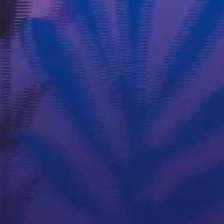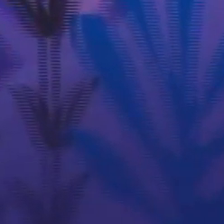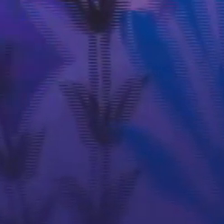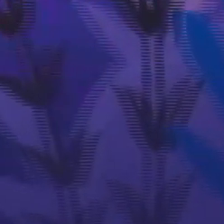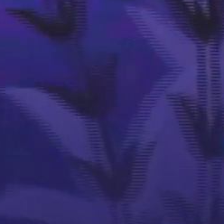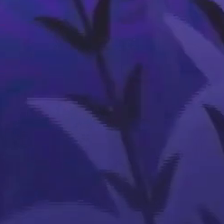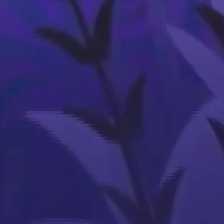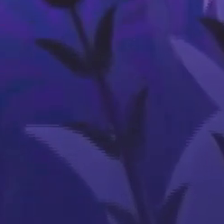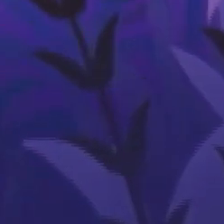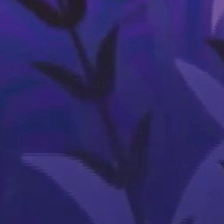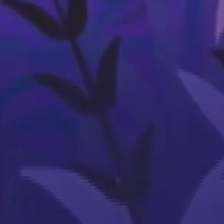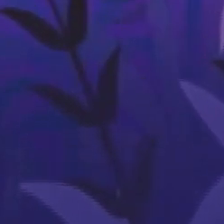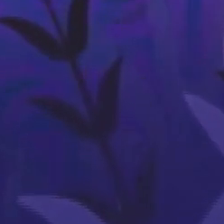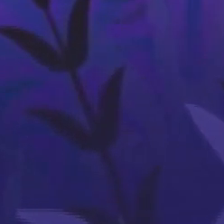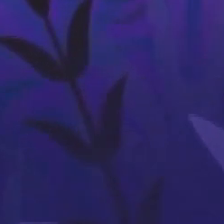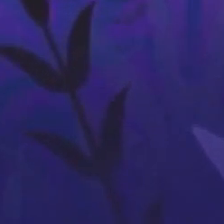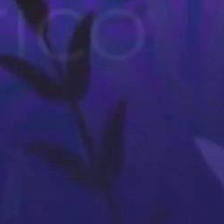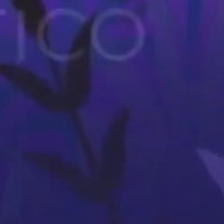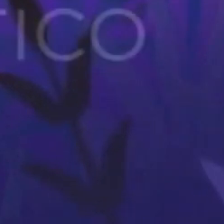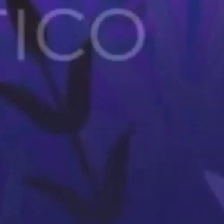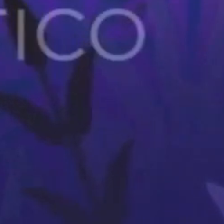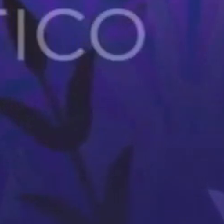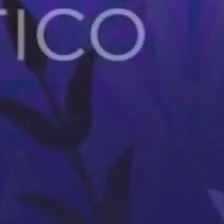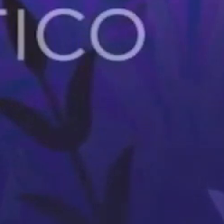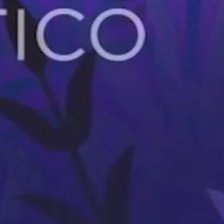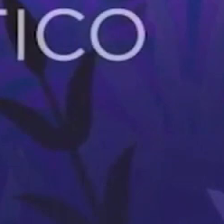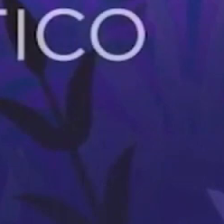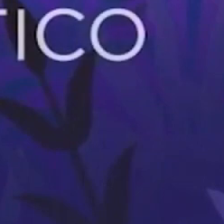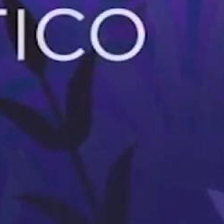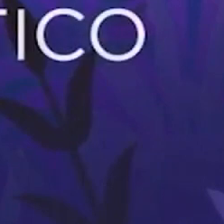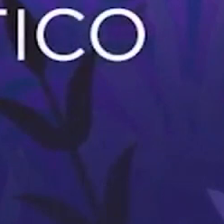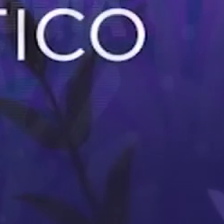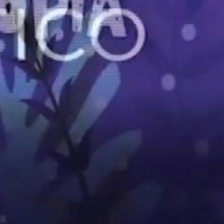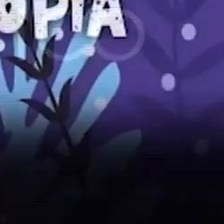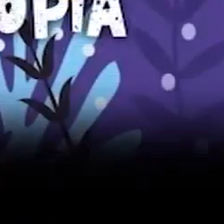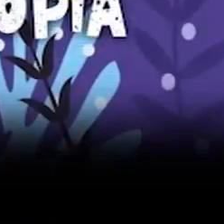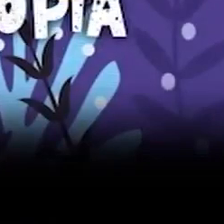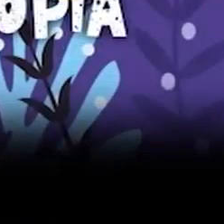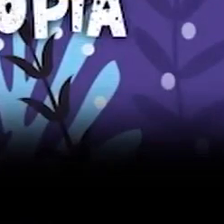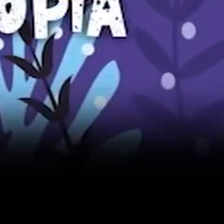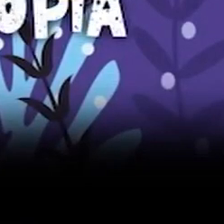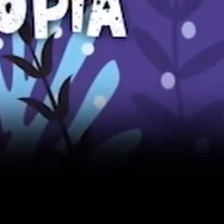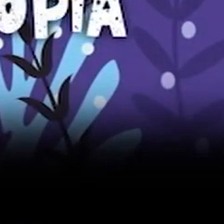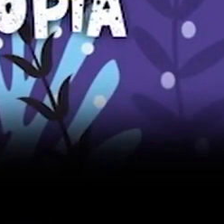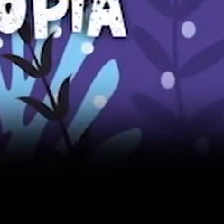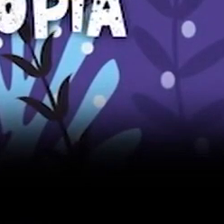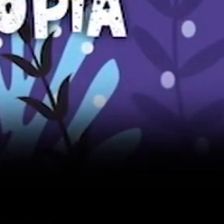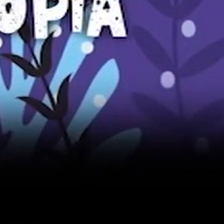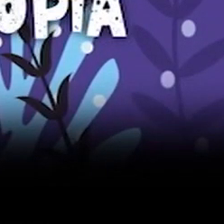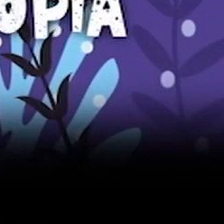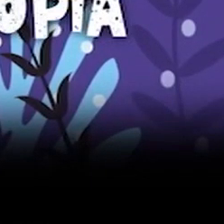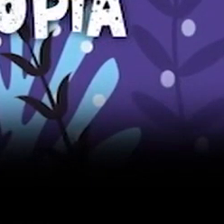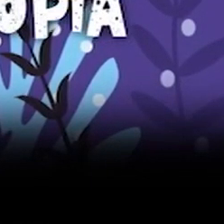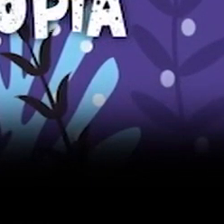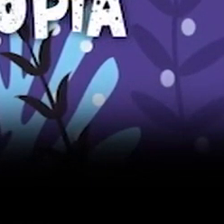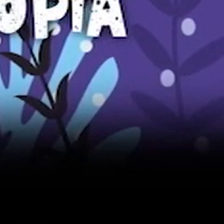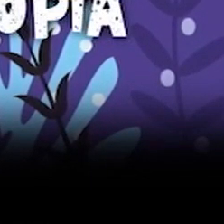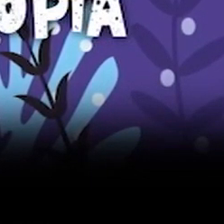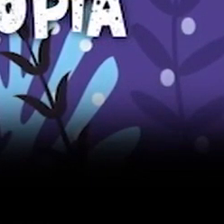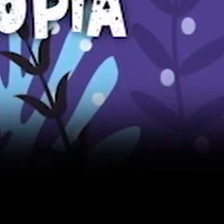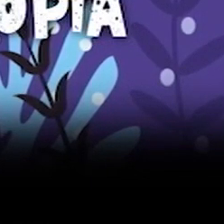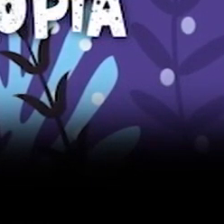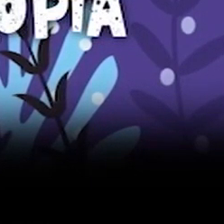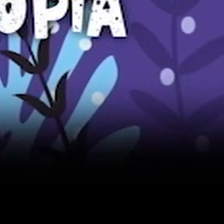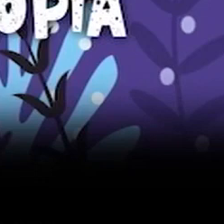En agosto regresan los conciertos didácticos de Audiotopía. Este lunes 31 de agosto a las 6 de la tarde, conoce